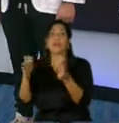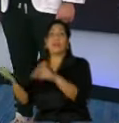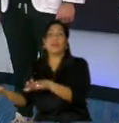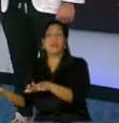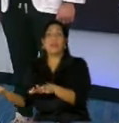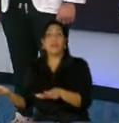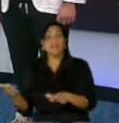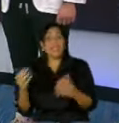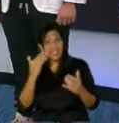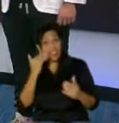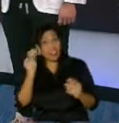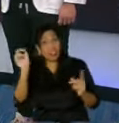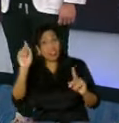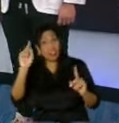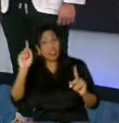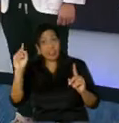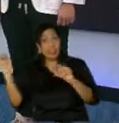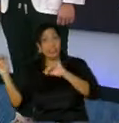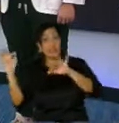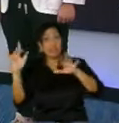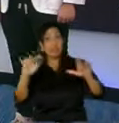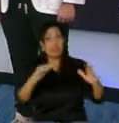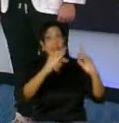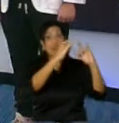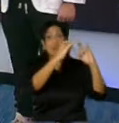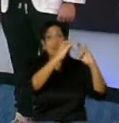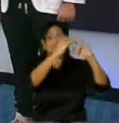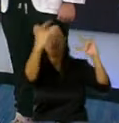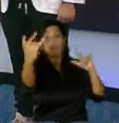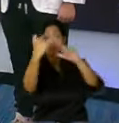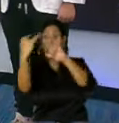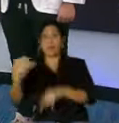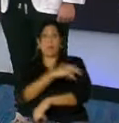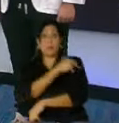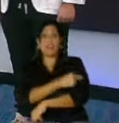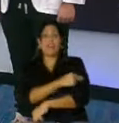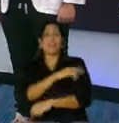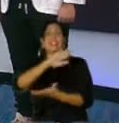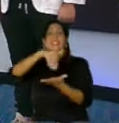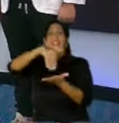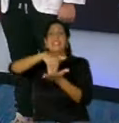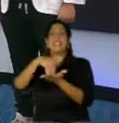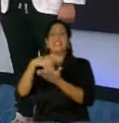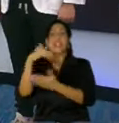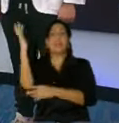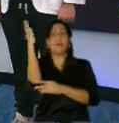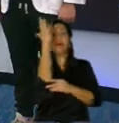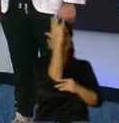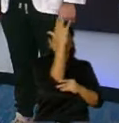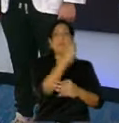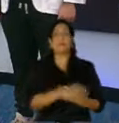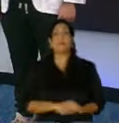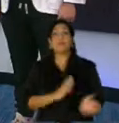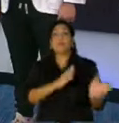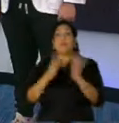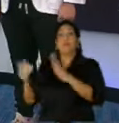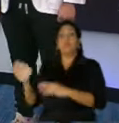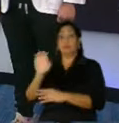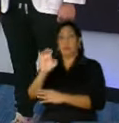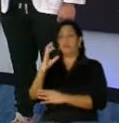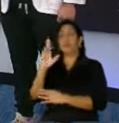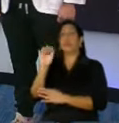sitio normalmente turístico, para colocar hospitales y poder tratar a todas las personas afectadas. También tenemos en Ecuador que lo más